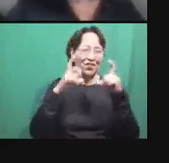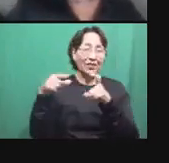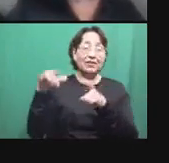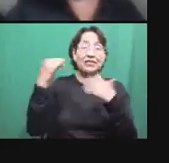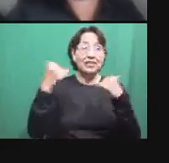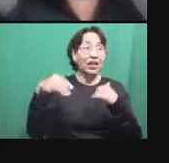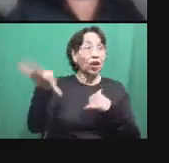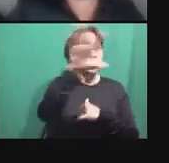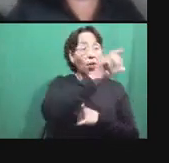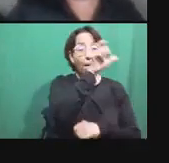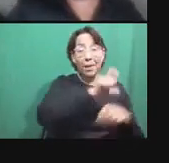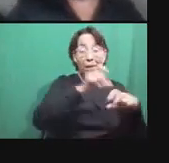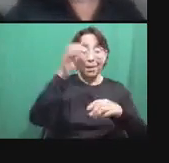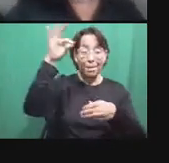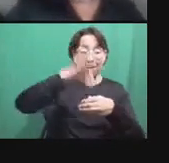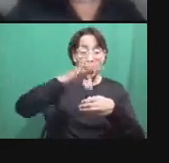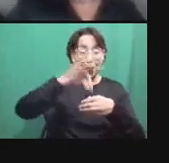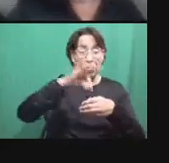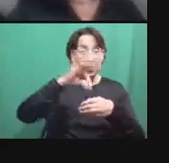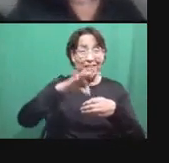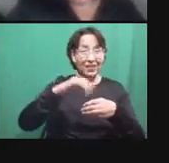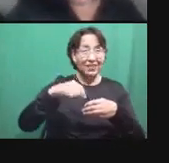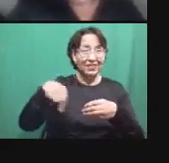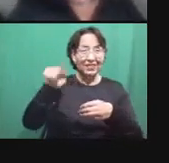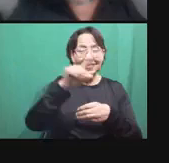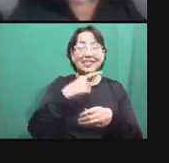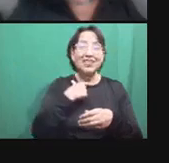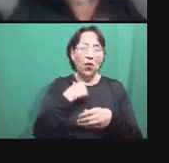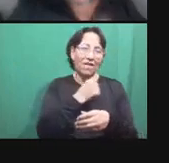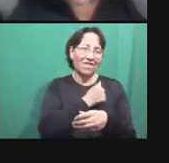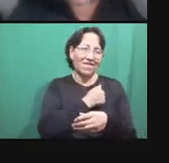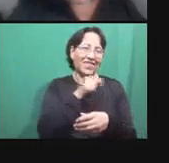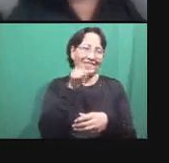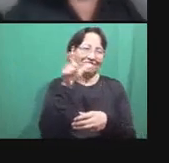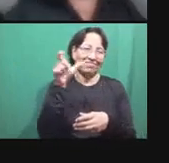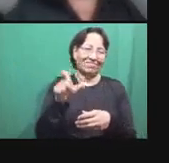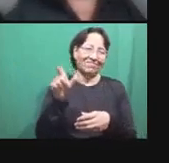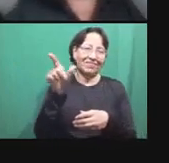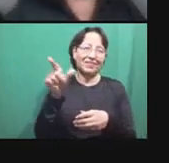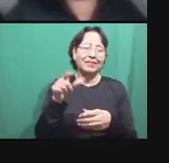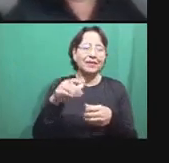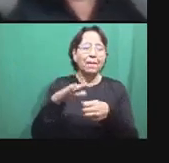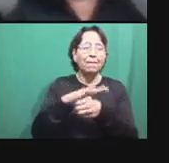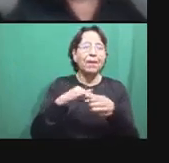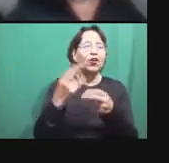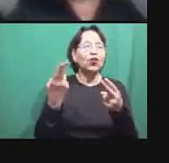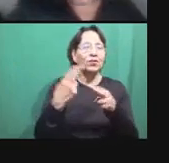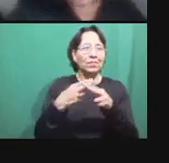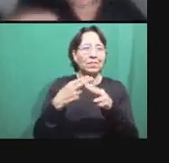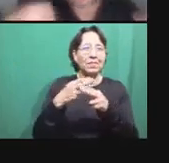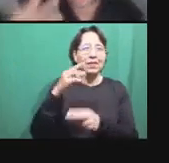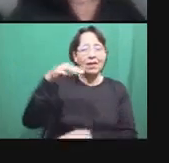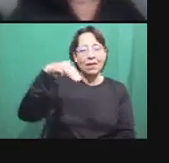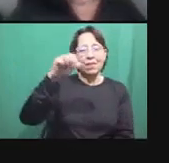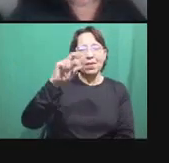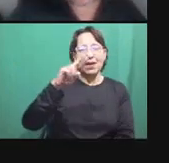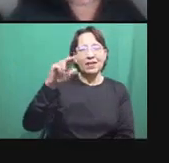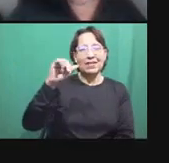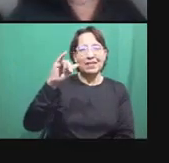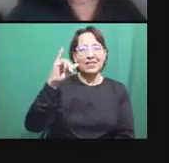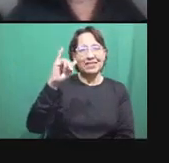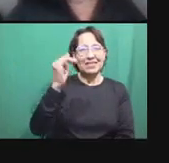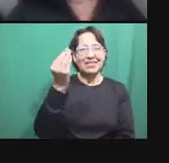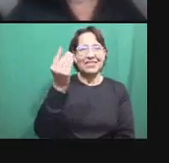con urnas por parte de los gardelianos, que son estos señores que en el barrio Manrique, en la carrera 45, tienen alojada su